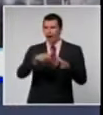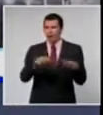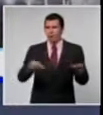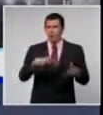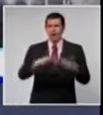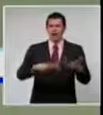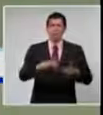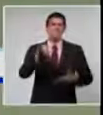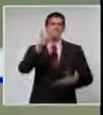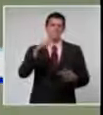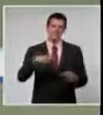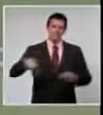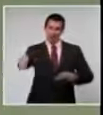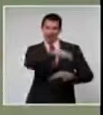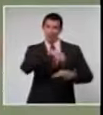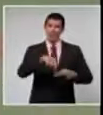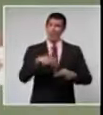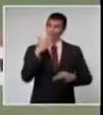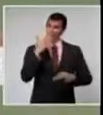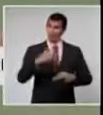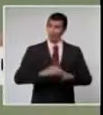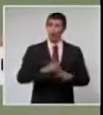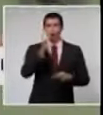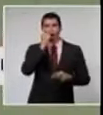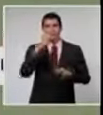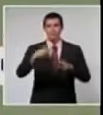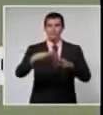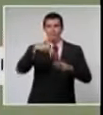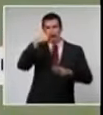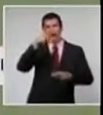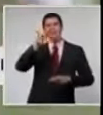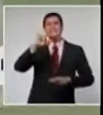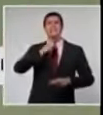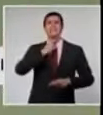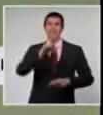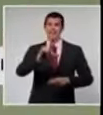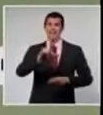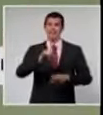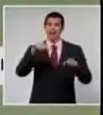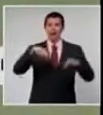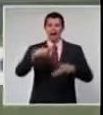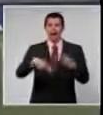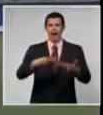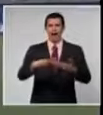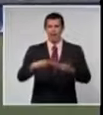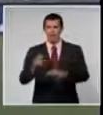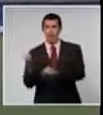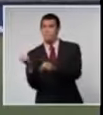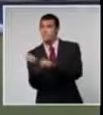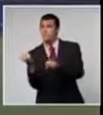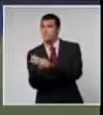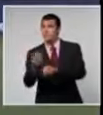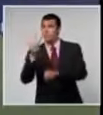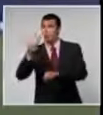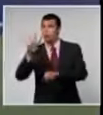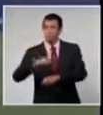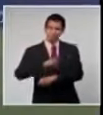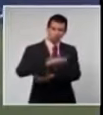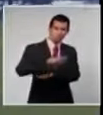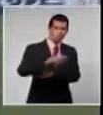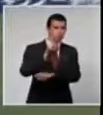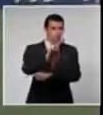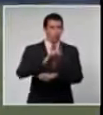cuadrangular que están viendo, Ariel batió hoy de 4-2 y ahora su average es 500 con 11 imparables en